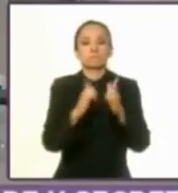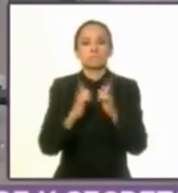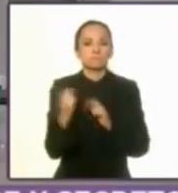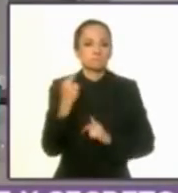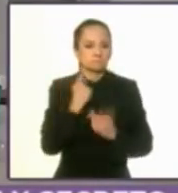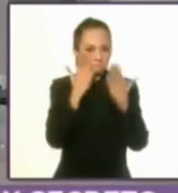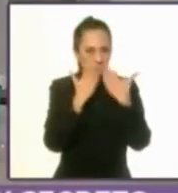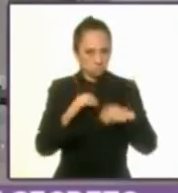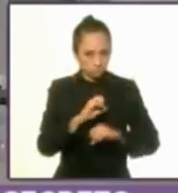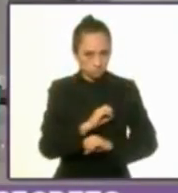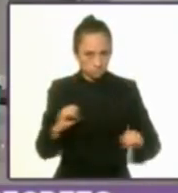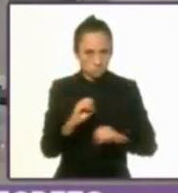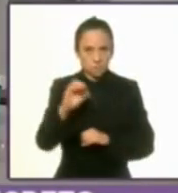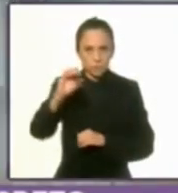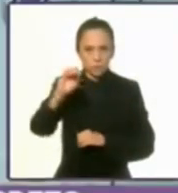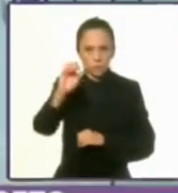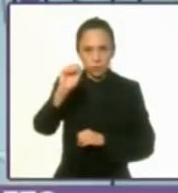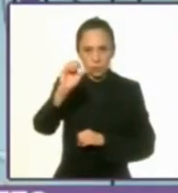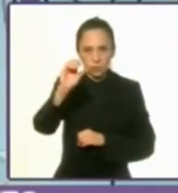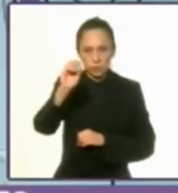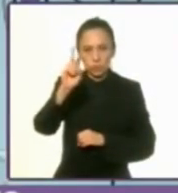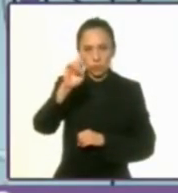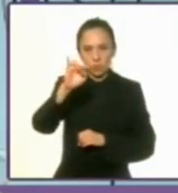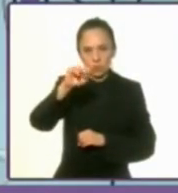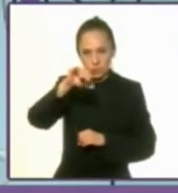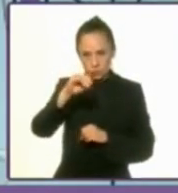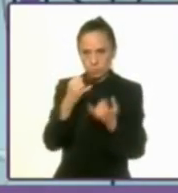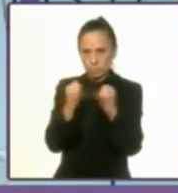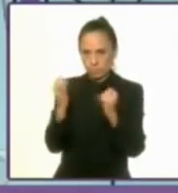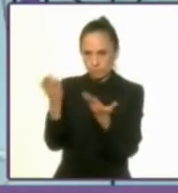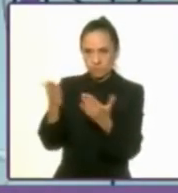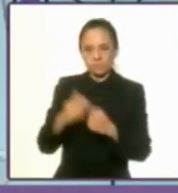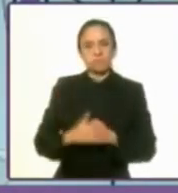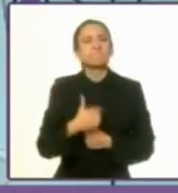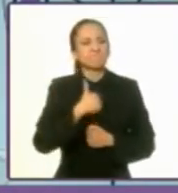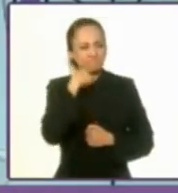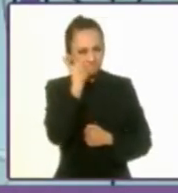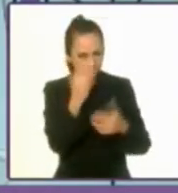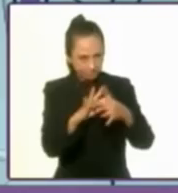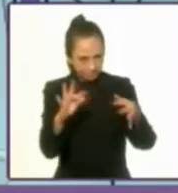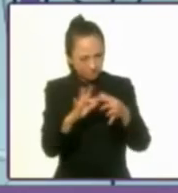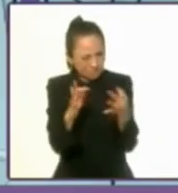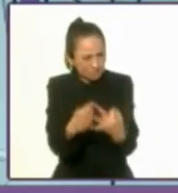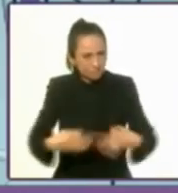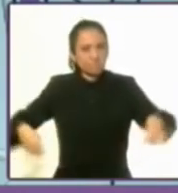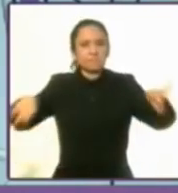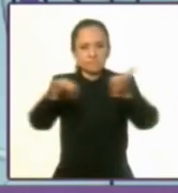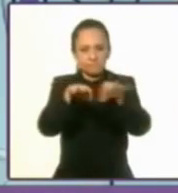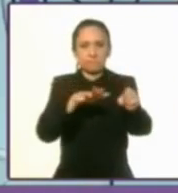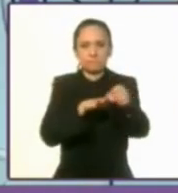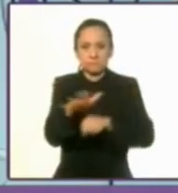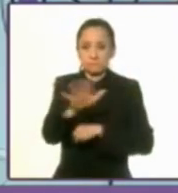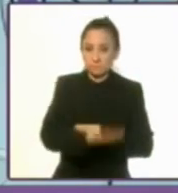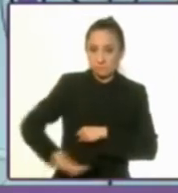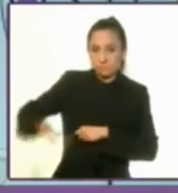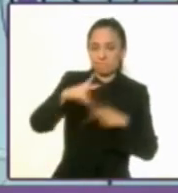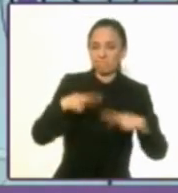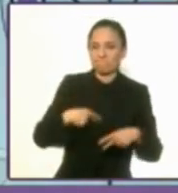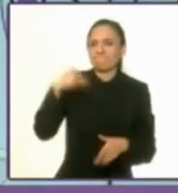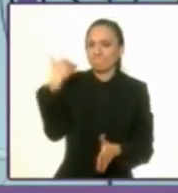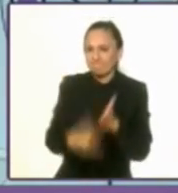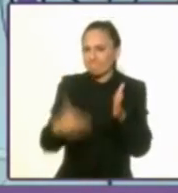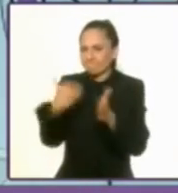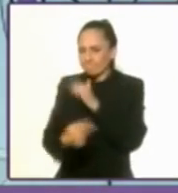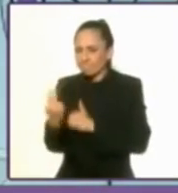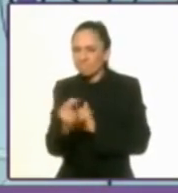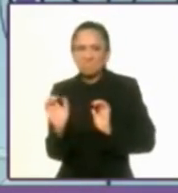adelante quiero comentarte algo muy importante por la necesidad que tienen nuestros habitantes por la falta de empleo